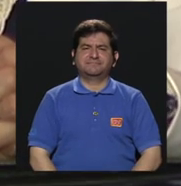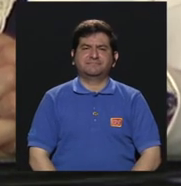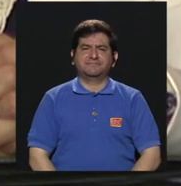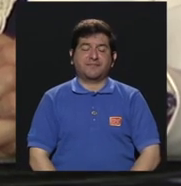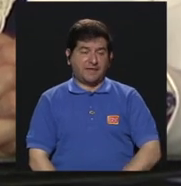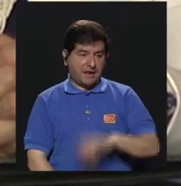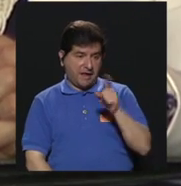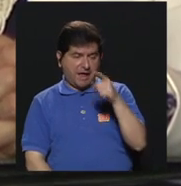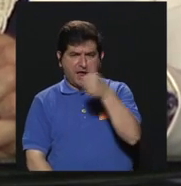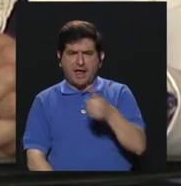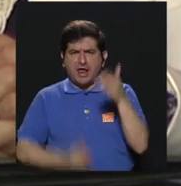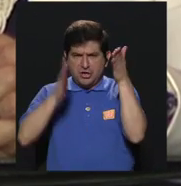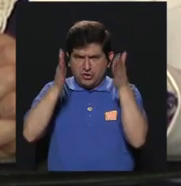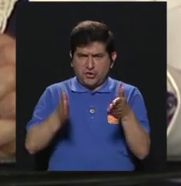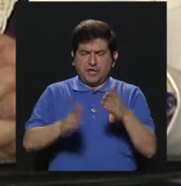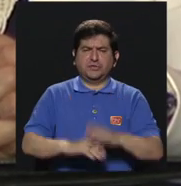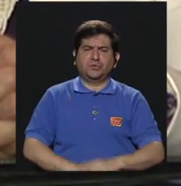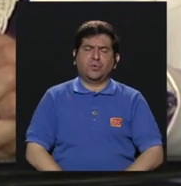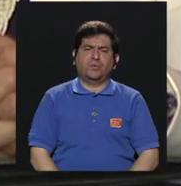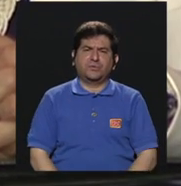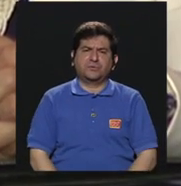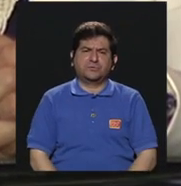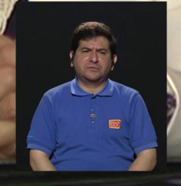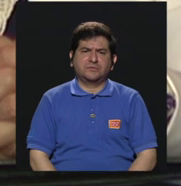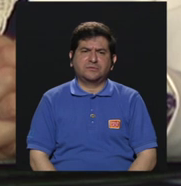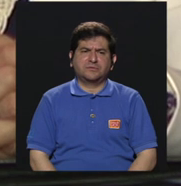Él fue rector durante